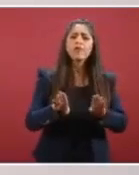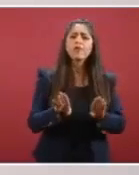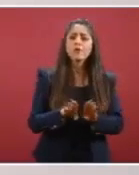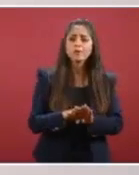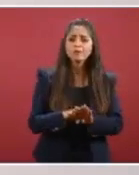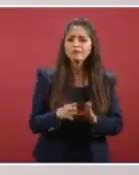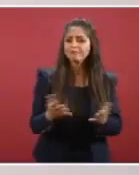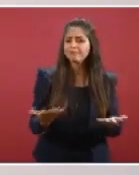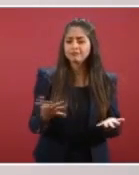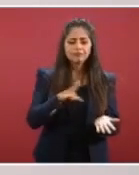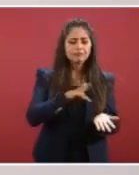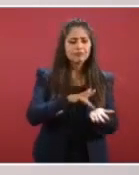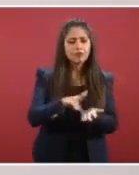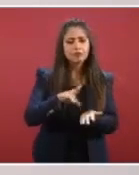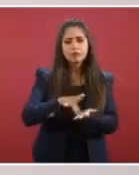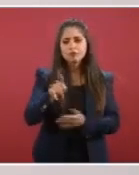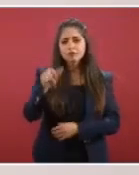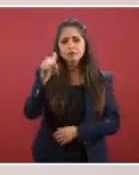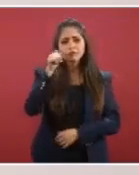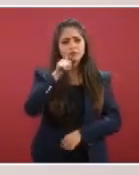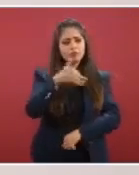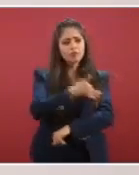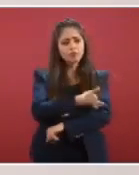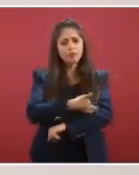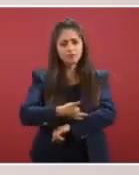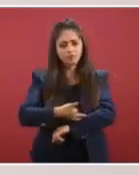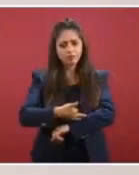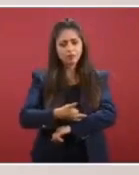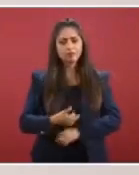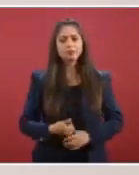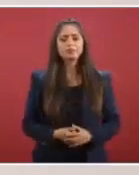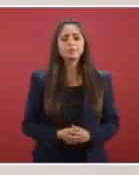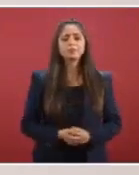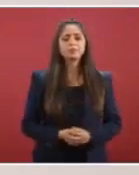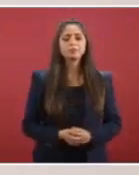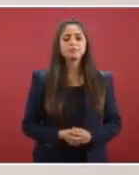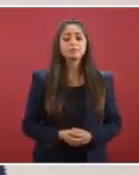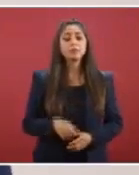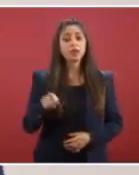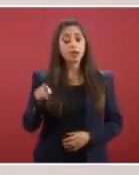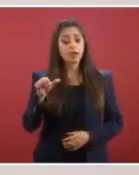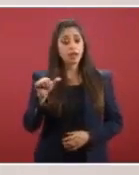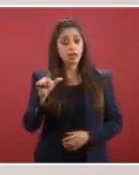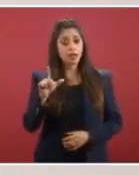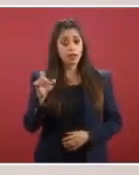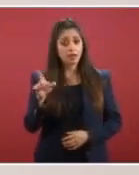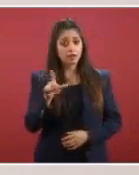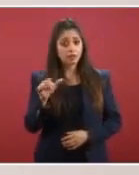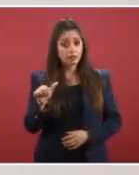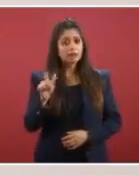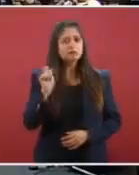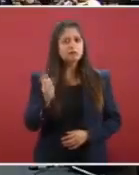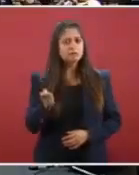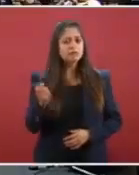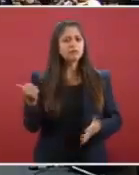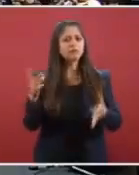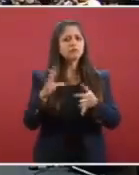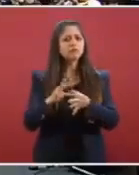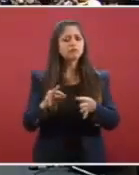apoyo de las familias. Y luego Alexa hablaba de los